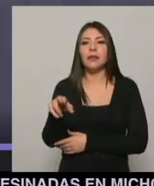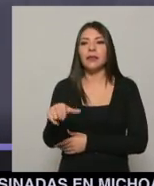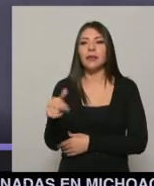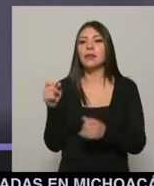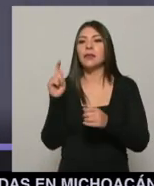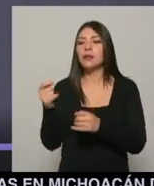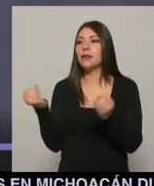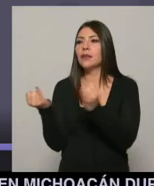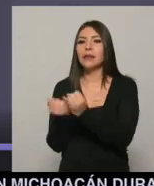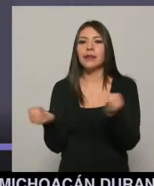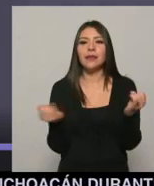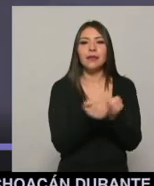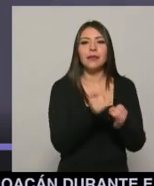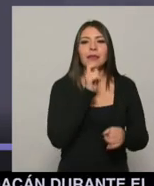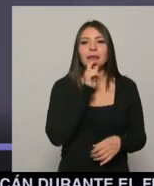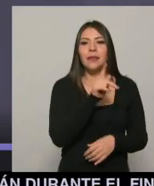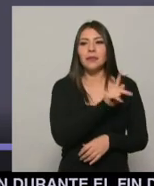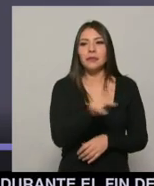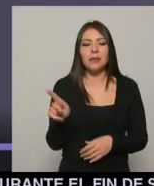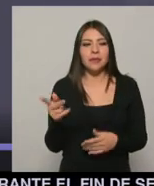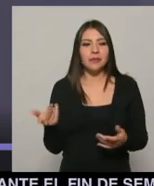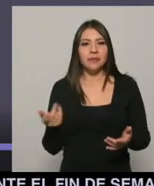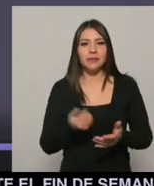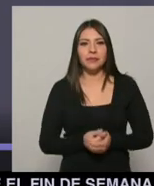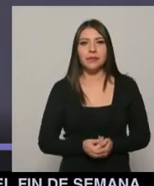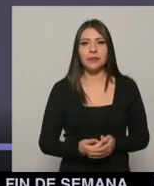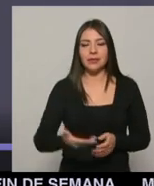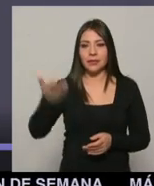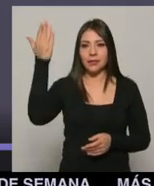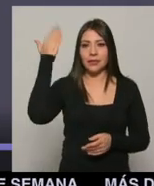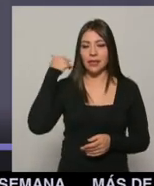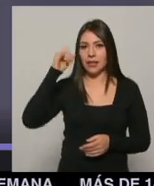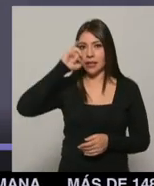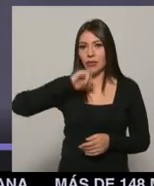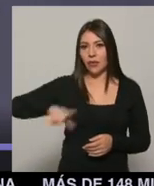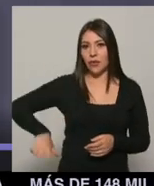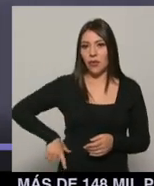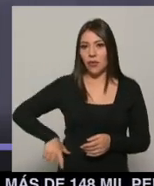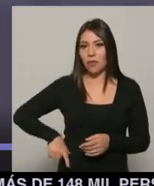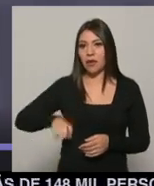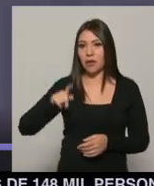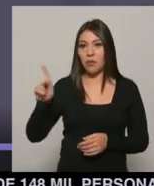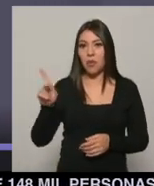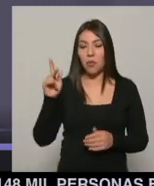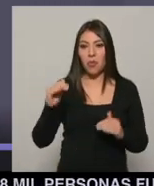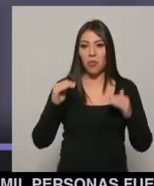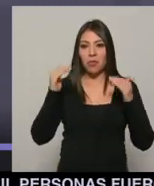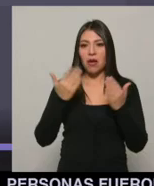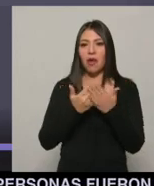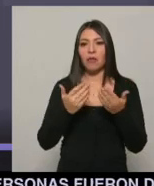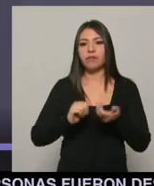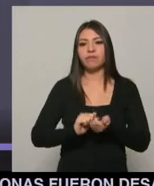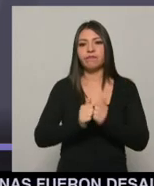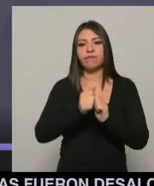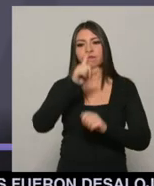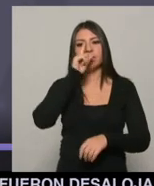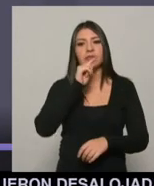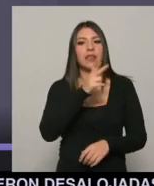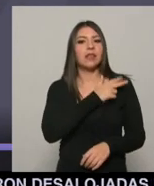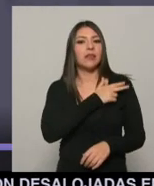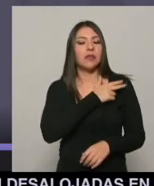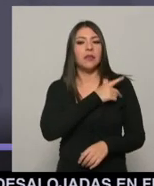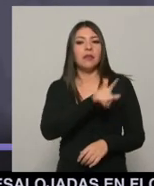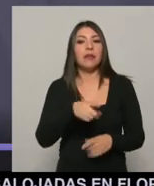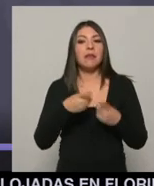habían tenido una gran popularidad en sus jefes de gobierno, y hoy está siendo muy lastimada porque no